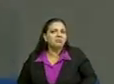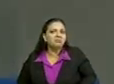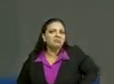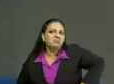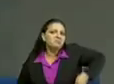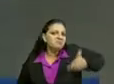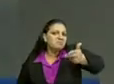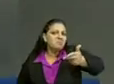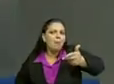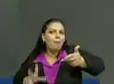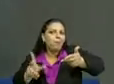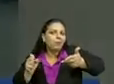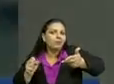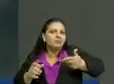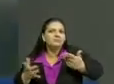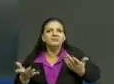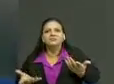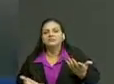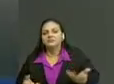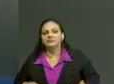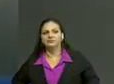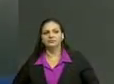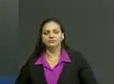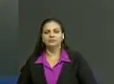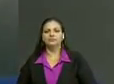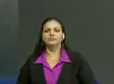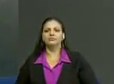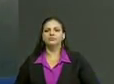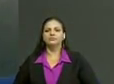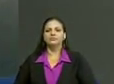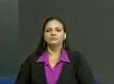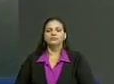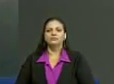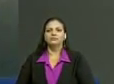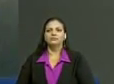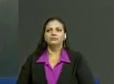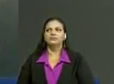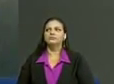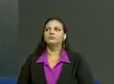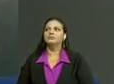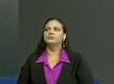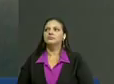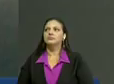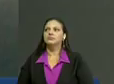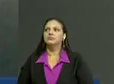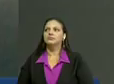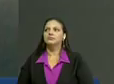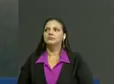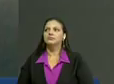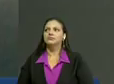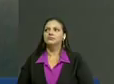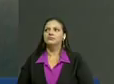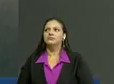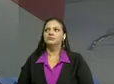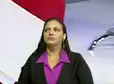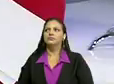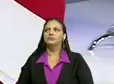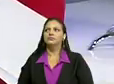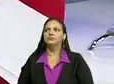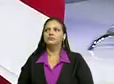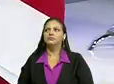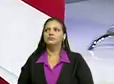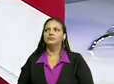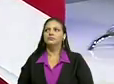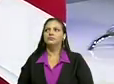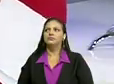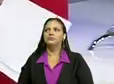debe, nada teme y no esconde nada. Pero donde esta moto no se le ve ni la placa es porque en algo chueco andan. Y ni a ellos se les ve bien la